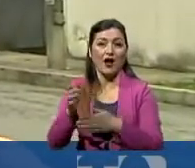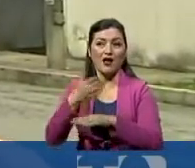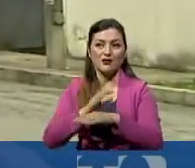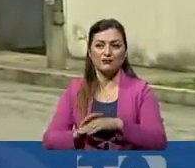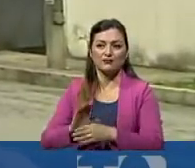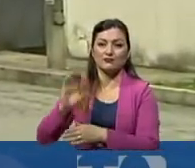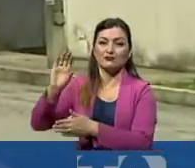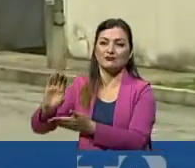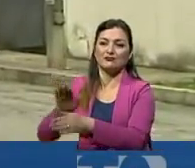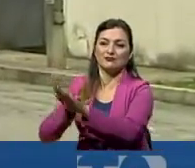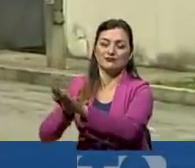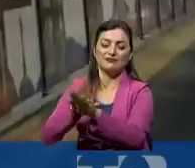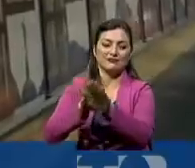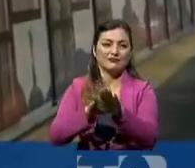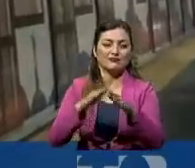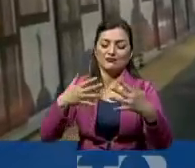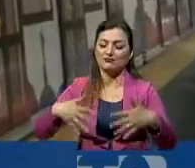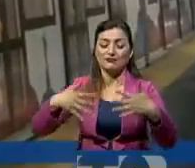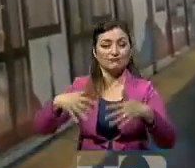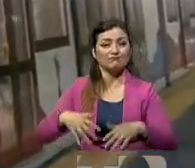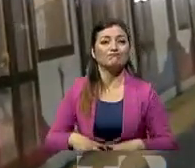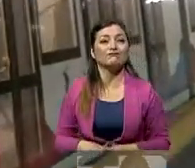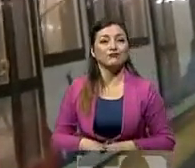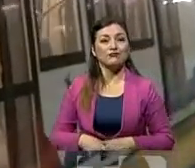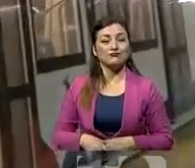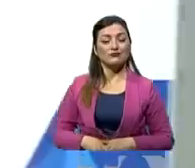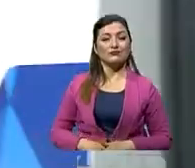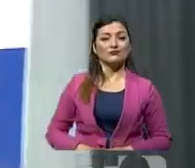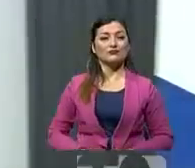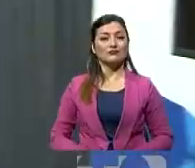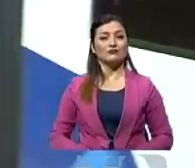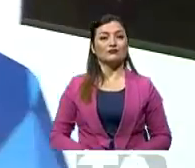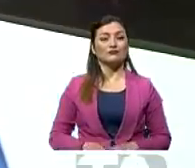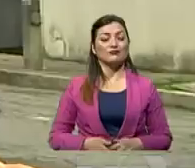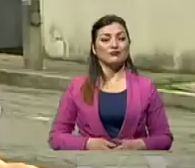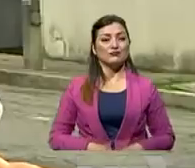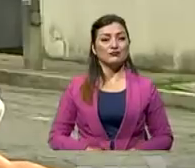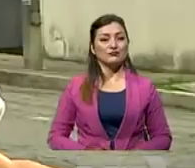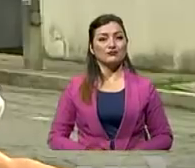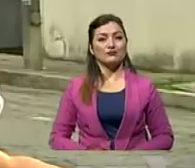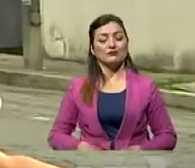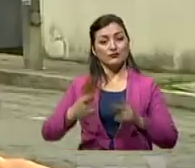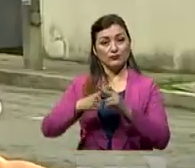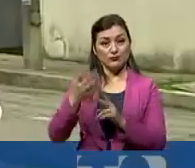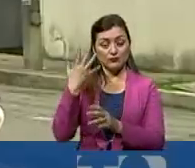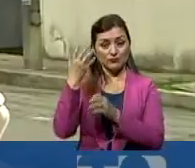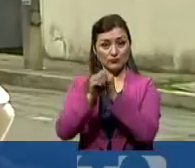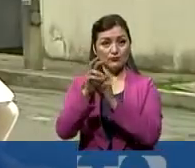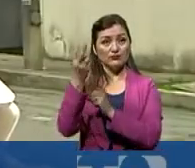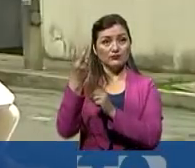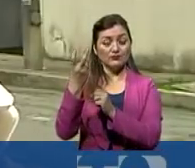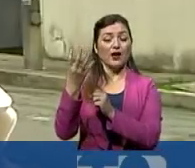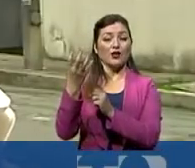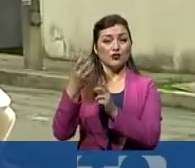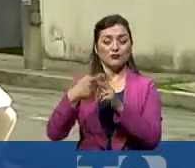de alguna manera. Esto es gravísimo, es decir, este caso de alguna manera sonaba a los inicios del 2014, se pidió